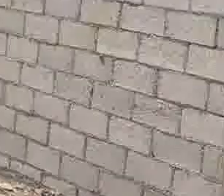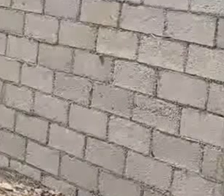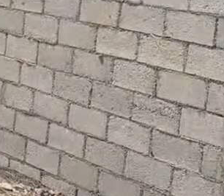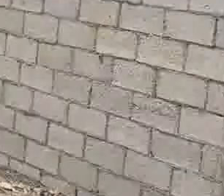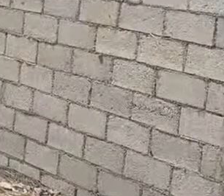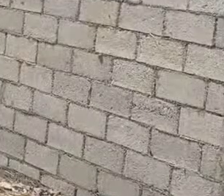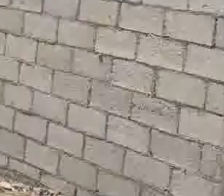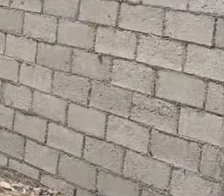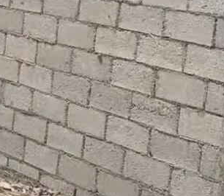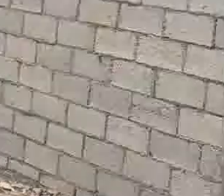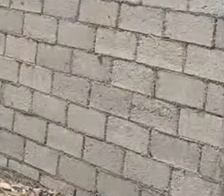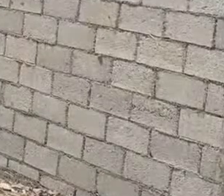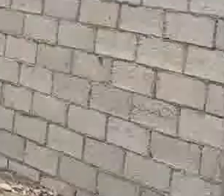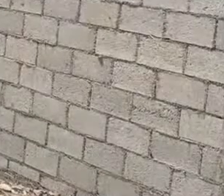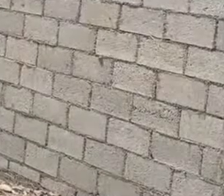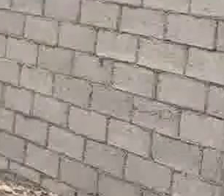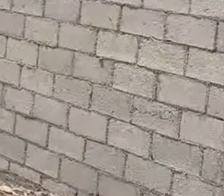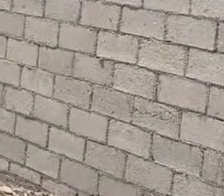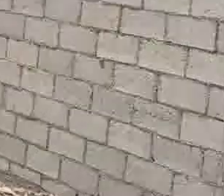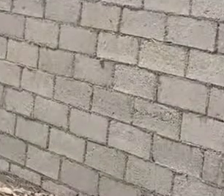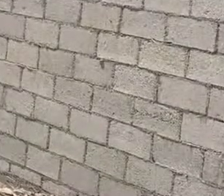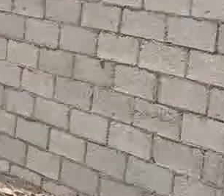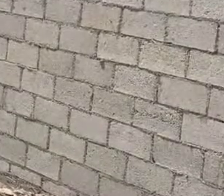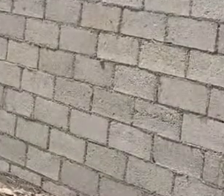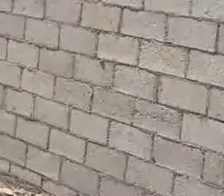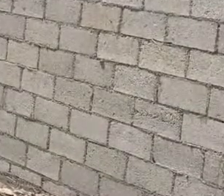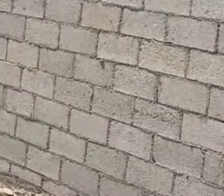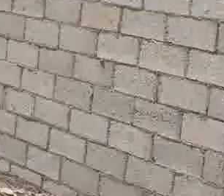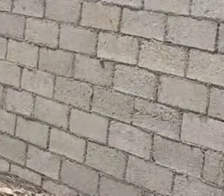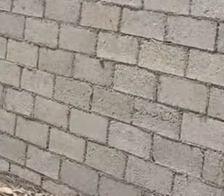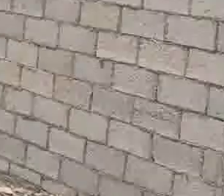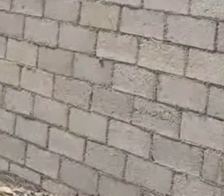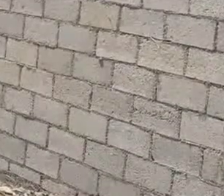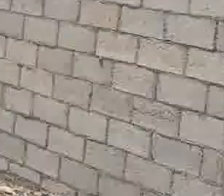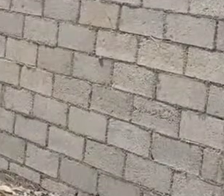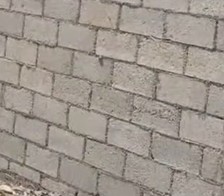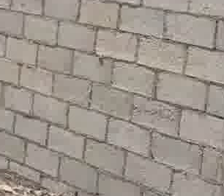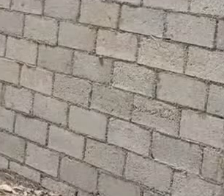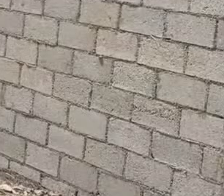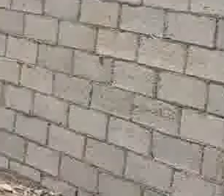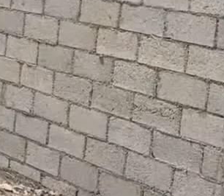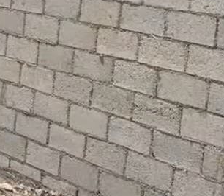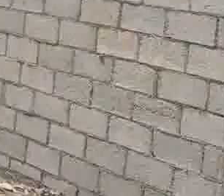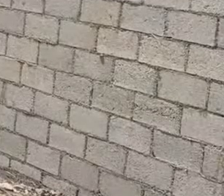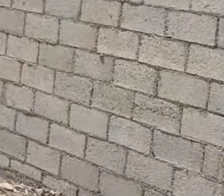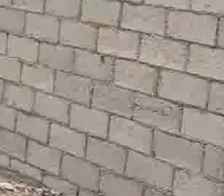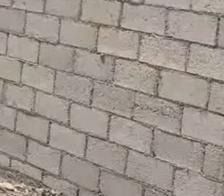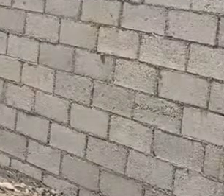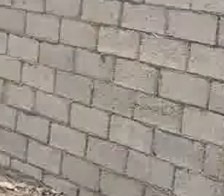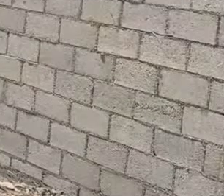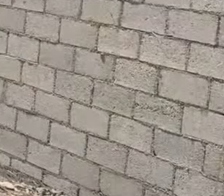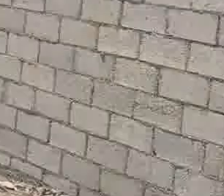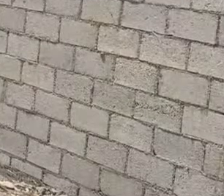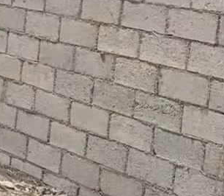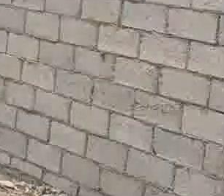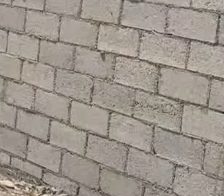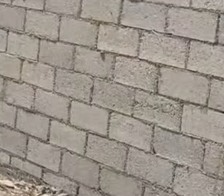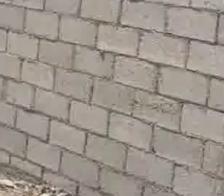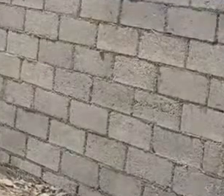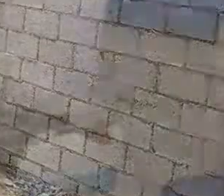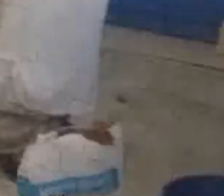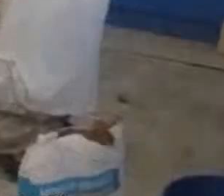familia que sí se han puesto la camiseta y vinimos a trabajar, inclusive en lo